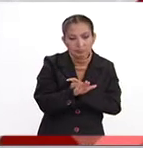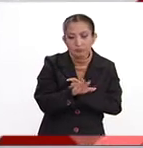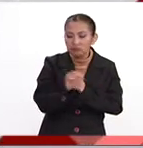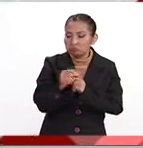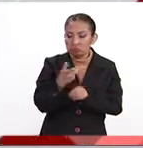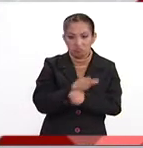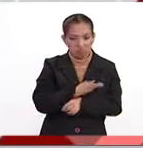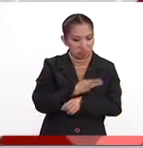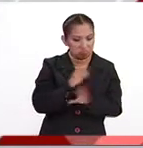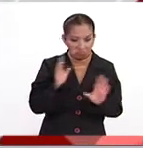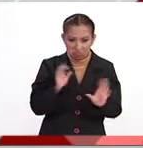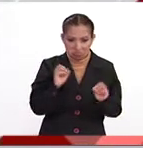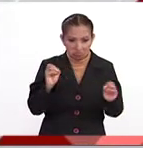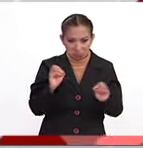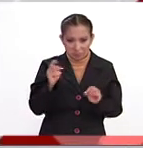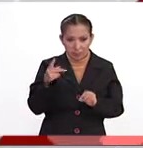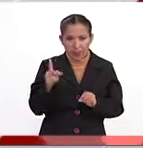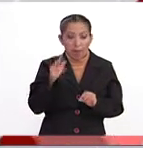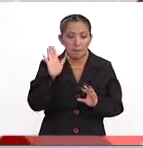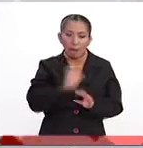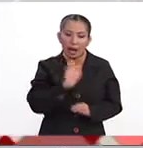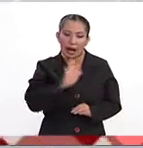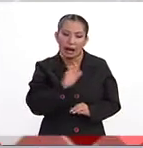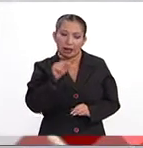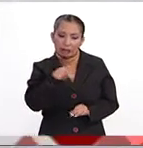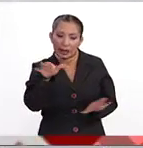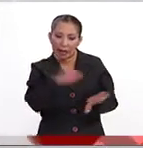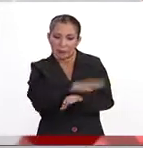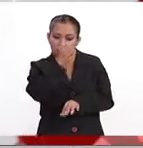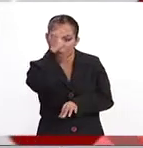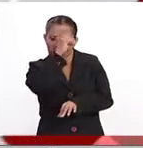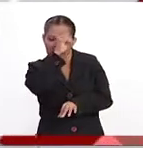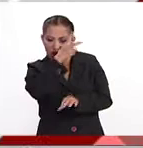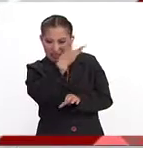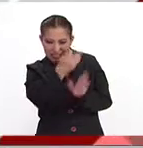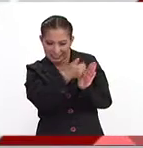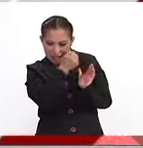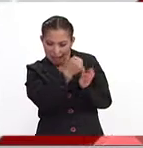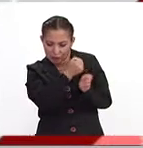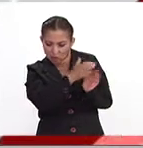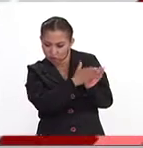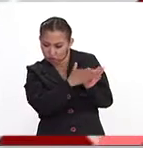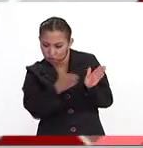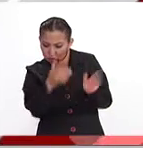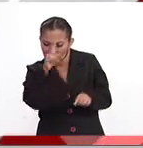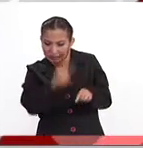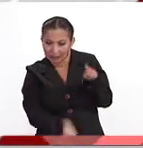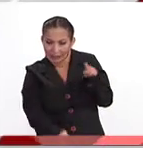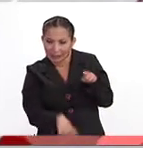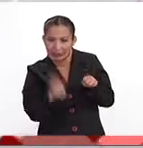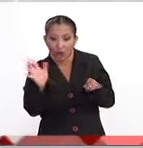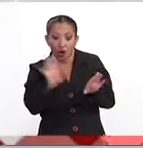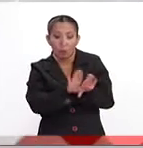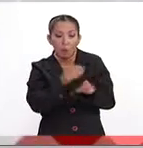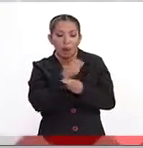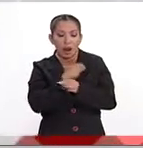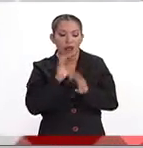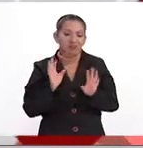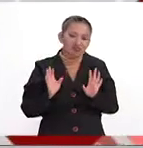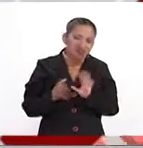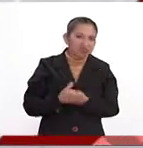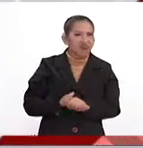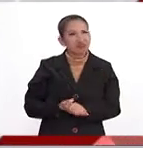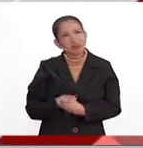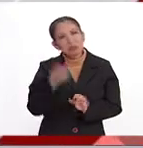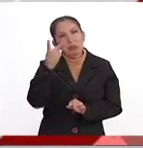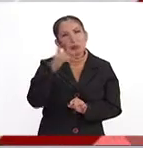no ha pasado, pero da la impresión que en este cambio de opinión de los últimos 3 años se le está quitando la parte moral. Habría que